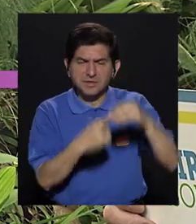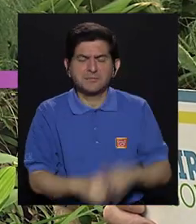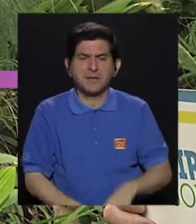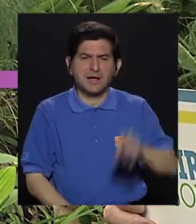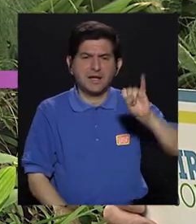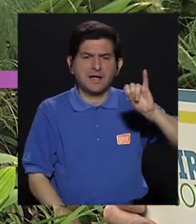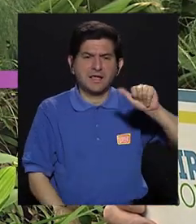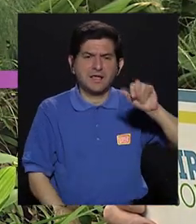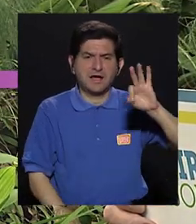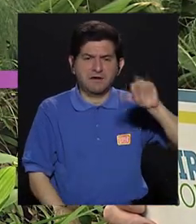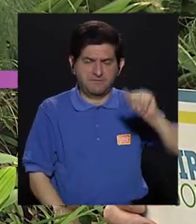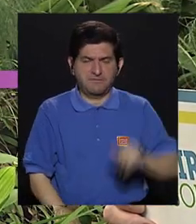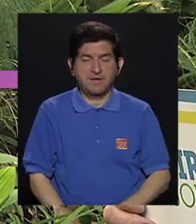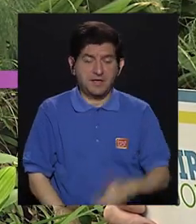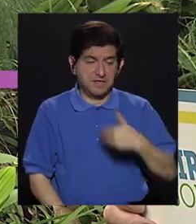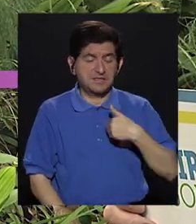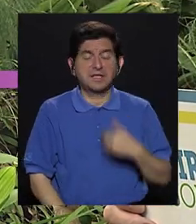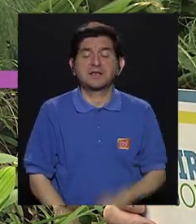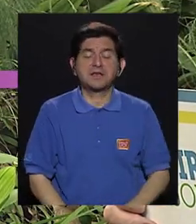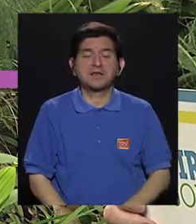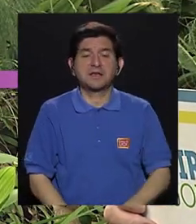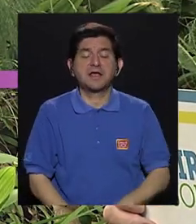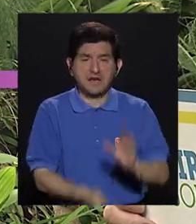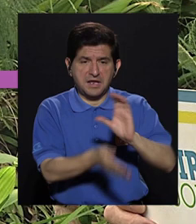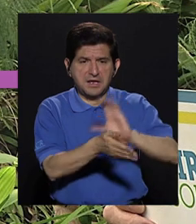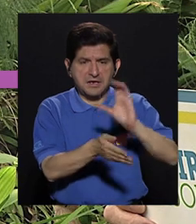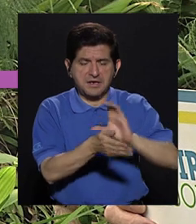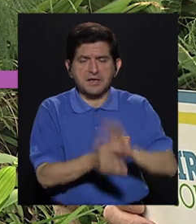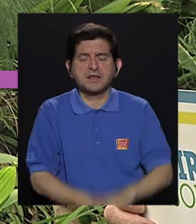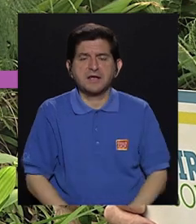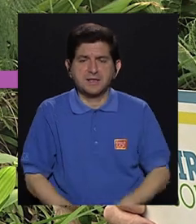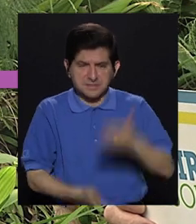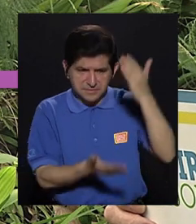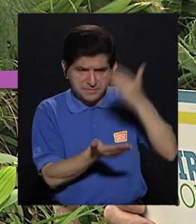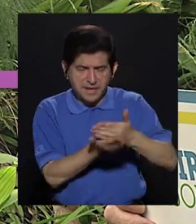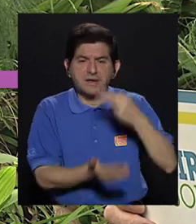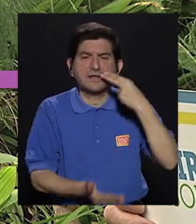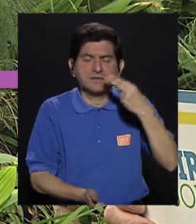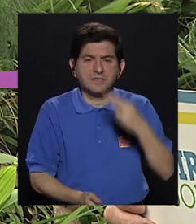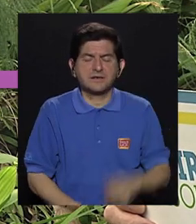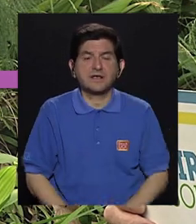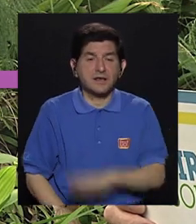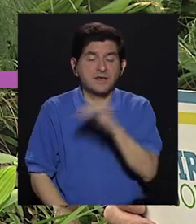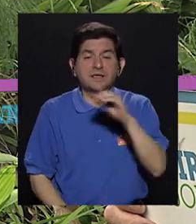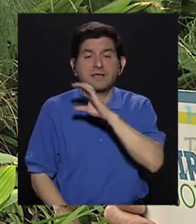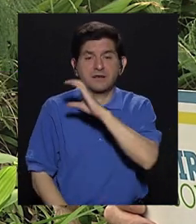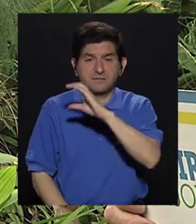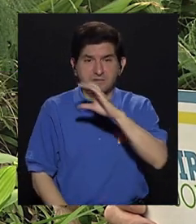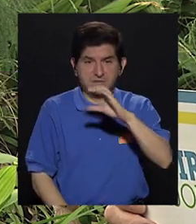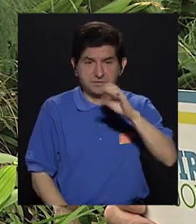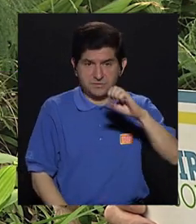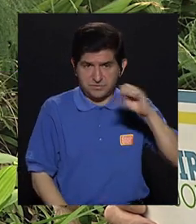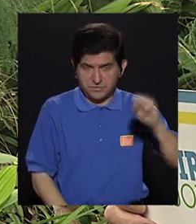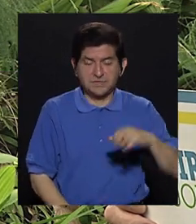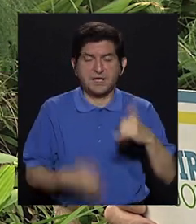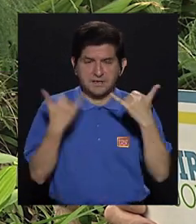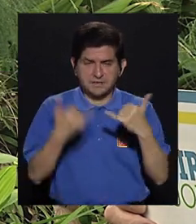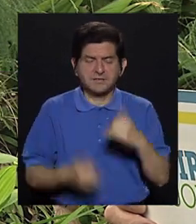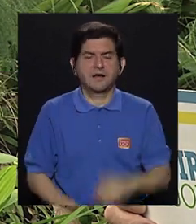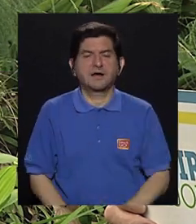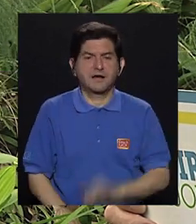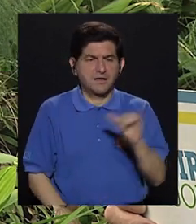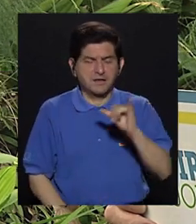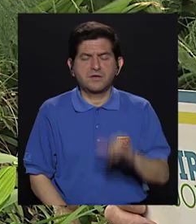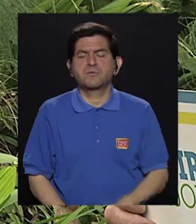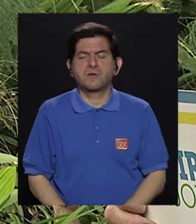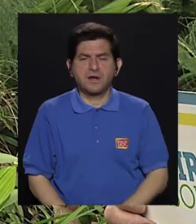principalmente el IAFA. El IAFA tiene sus clínicas de cesación de fumado y desde hace algunos años la Caja Costarricense del Seguro Social